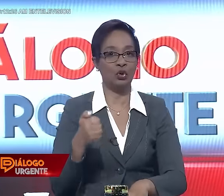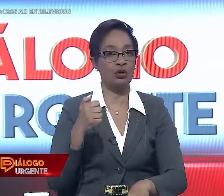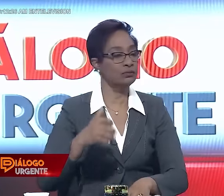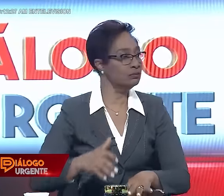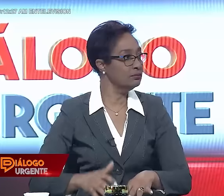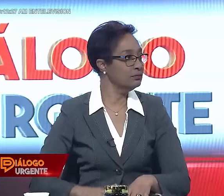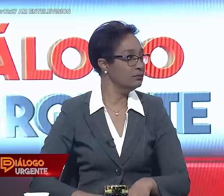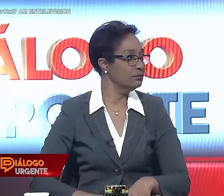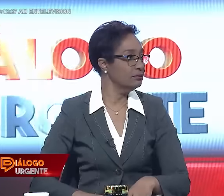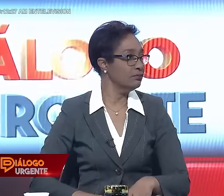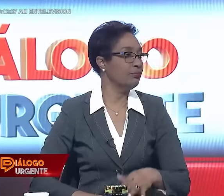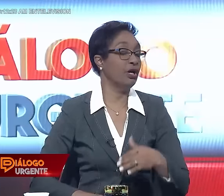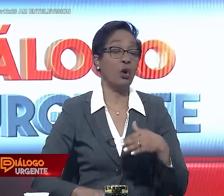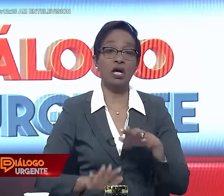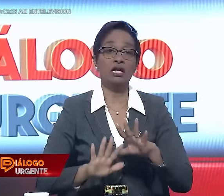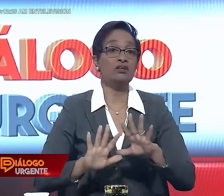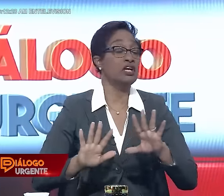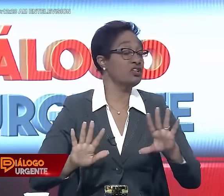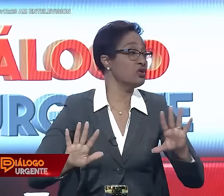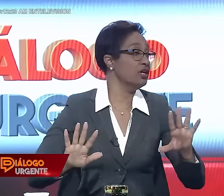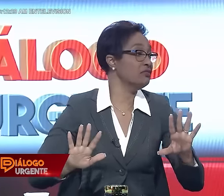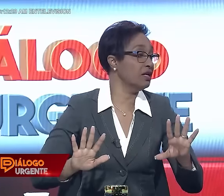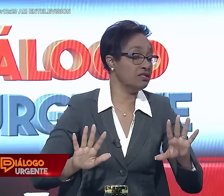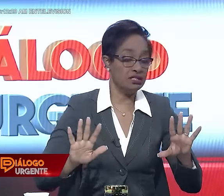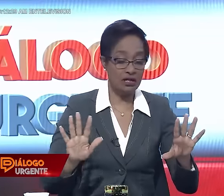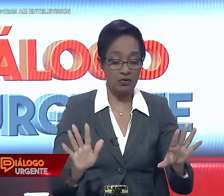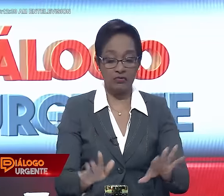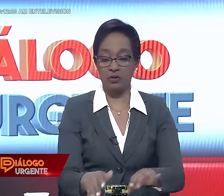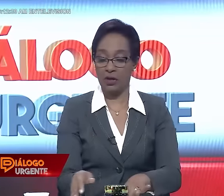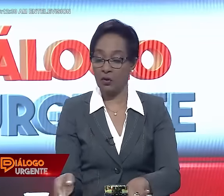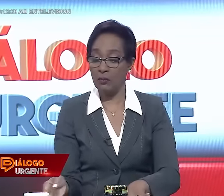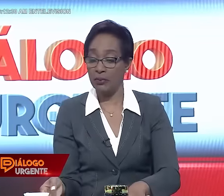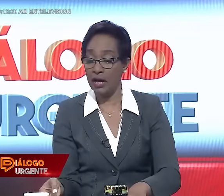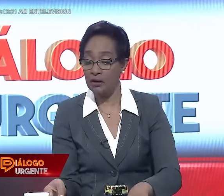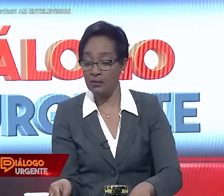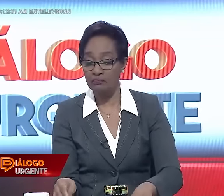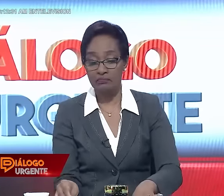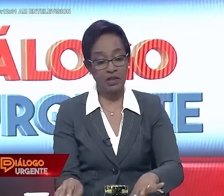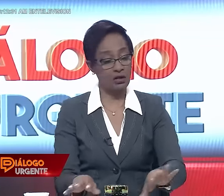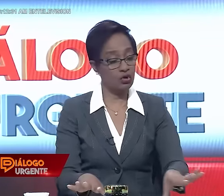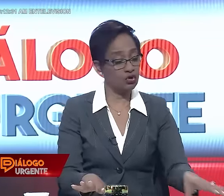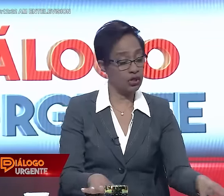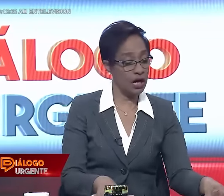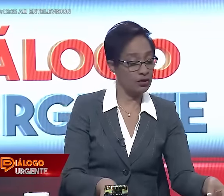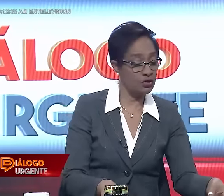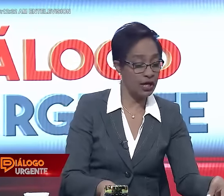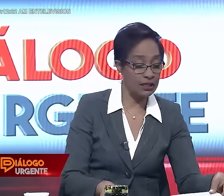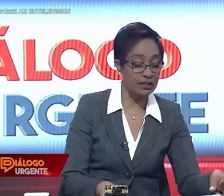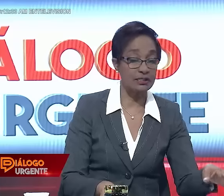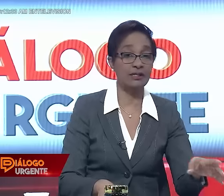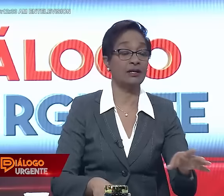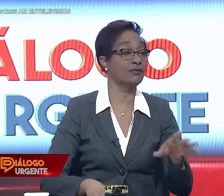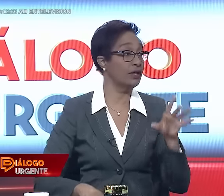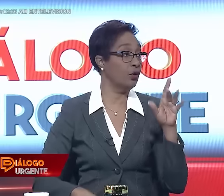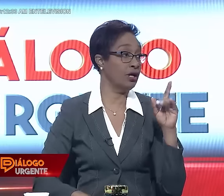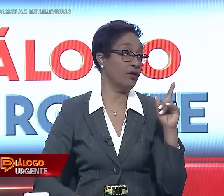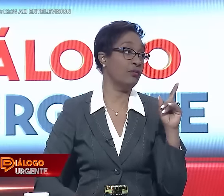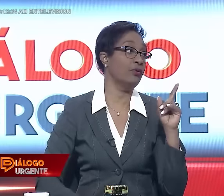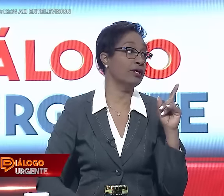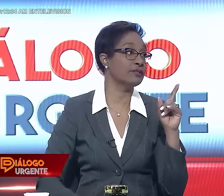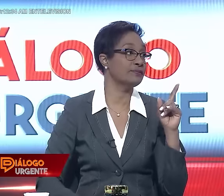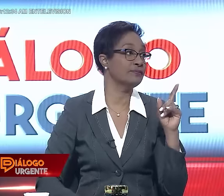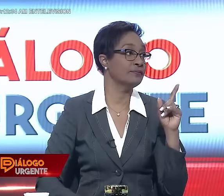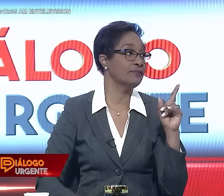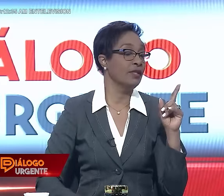botón, pero a él ni eso le interesa, él se conforma con verlo en los diarios al día siguiente. Oiga cómo